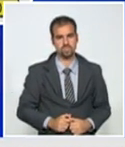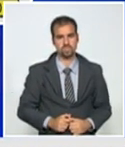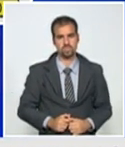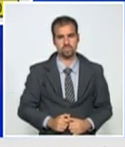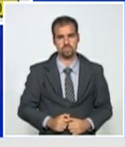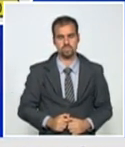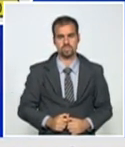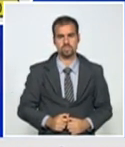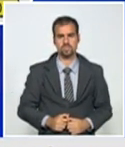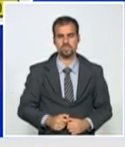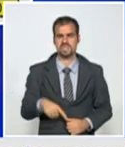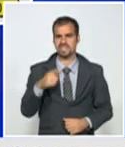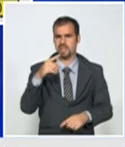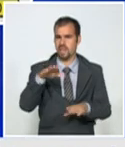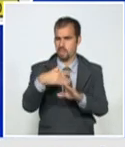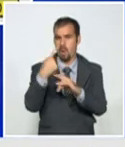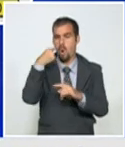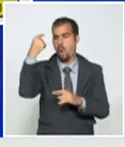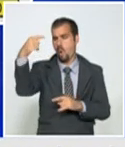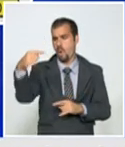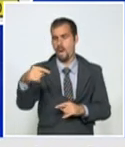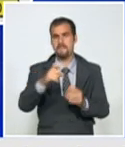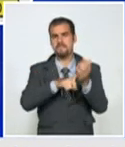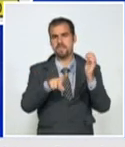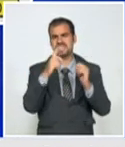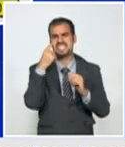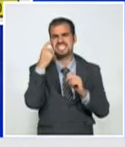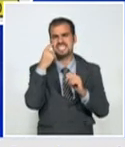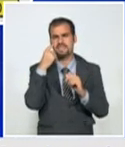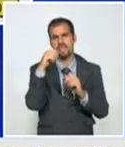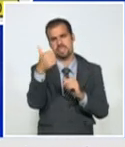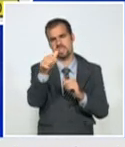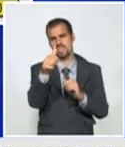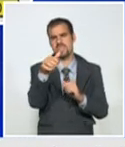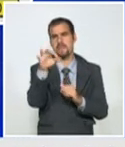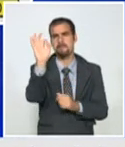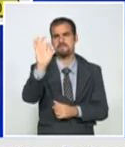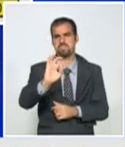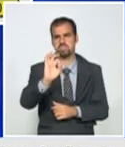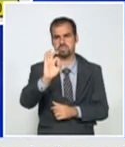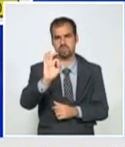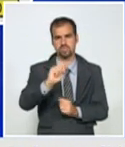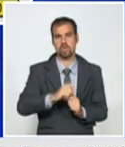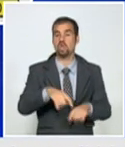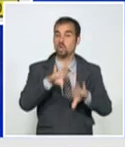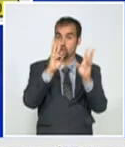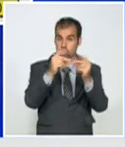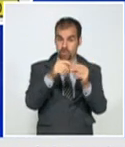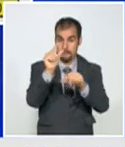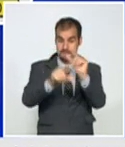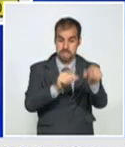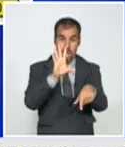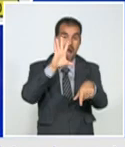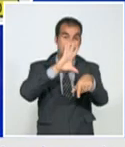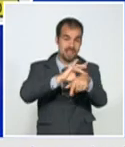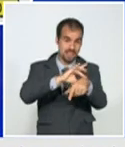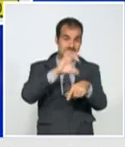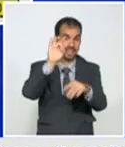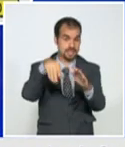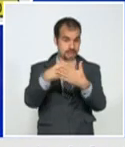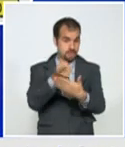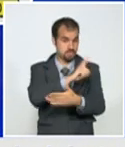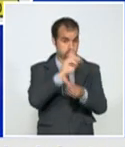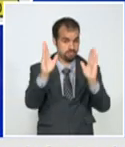provincias que concentran el 10% de todos los casos confirmados en los últimos 15